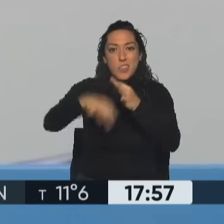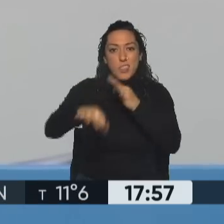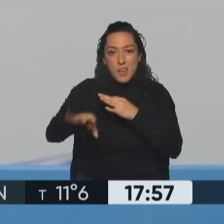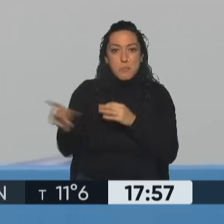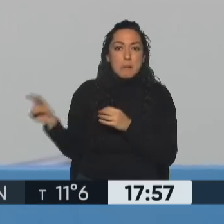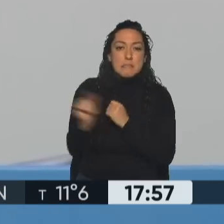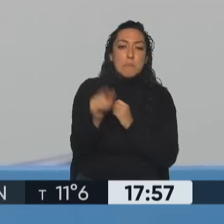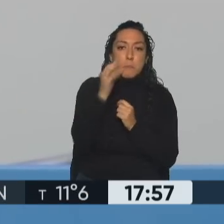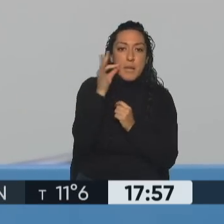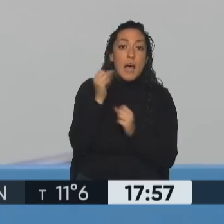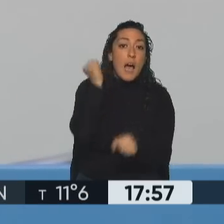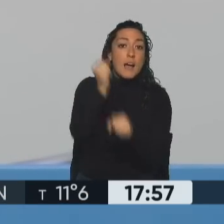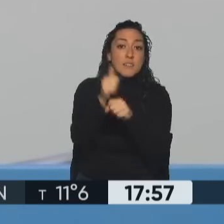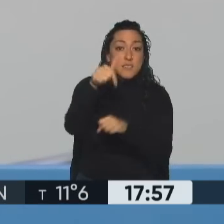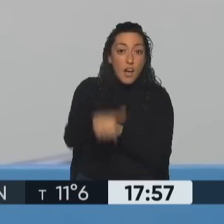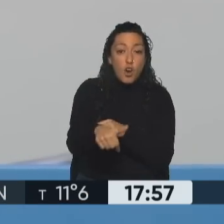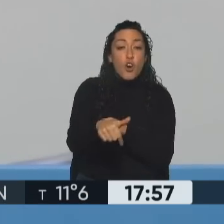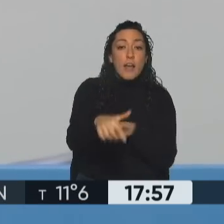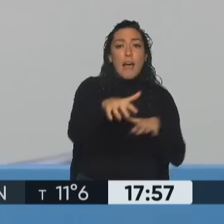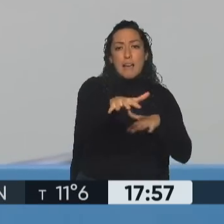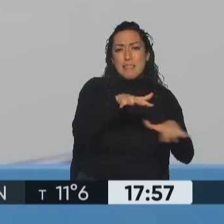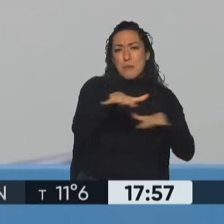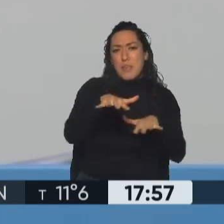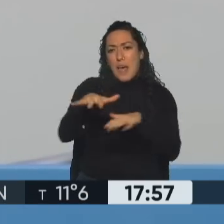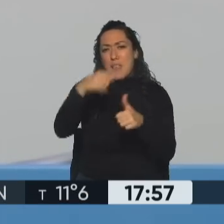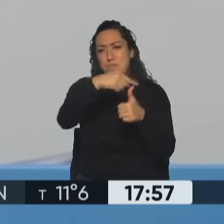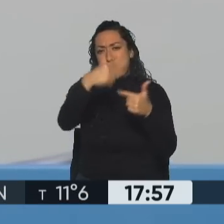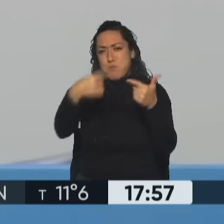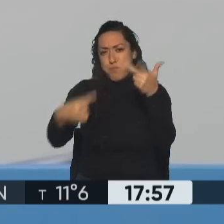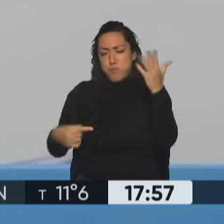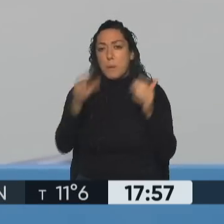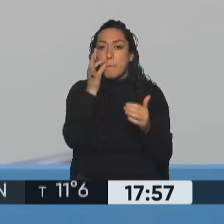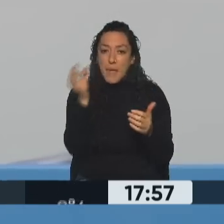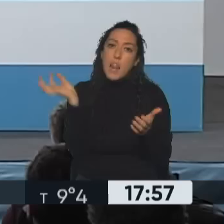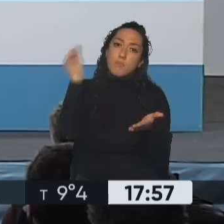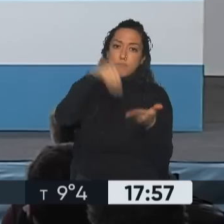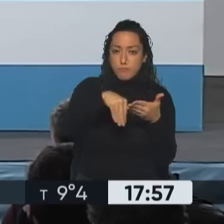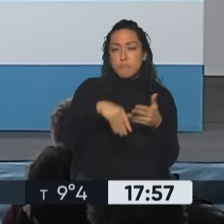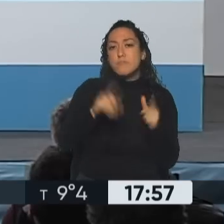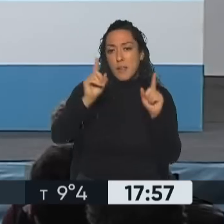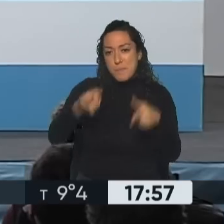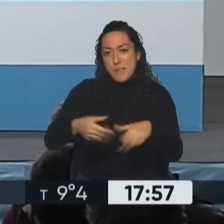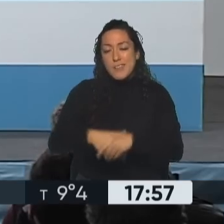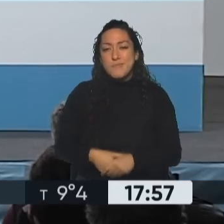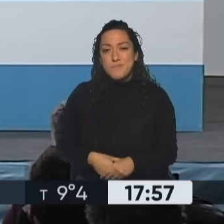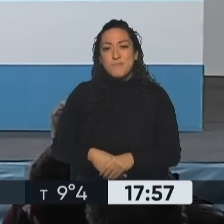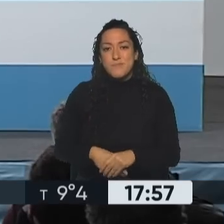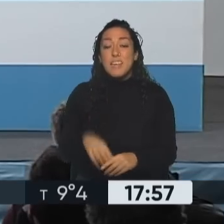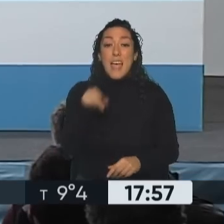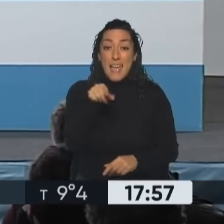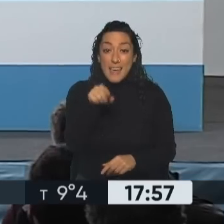Finalmente, hoy, además de otras actividades que comenzó a hacer, la miel es una de sus actividades. Esto